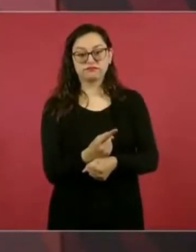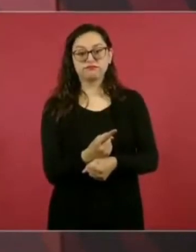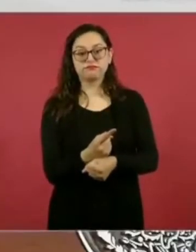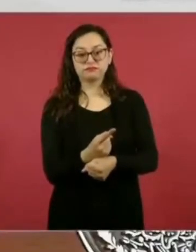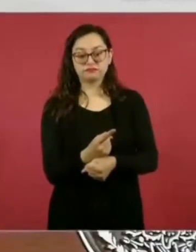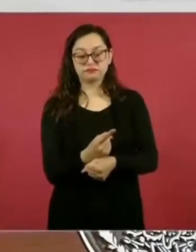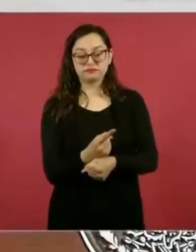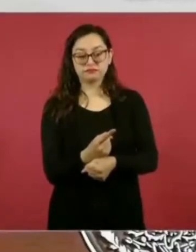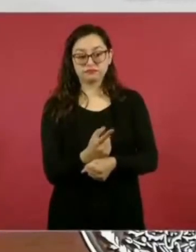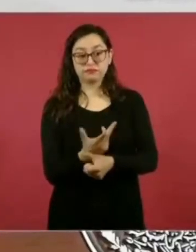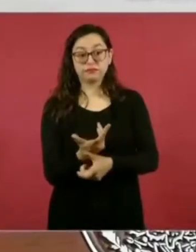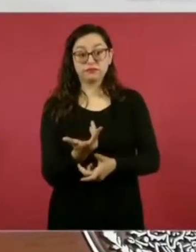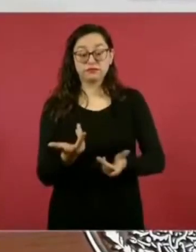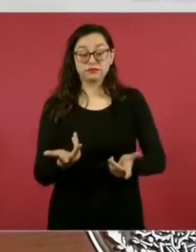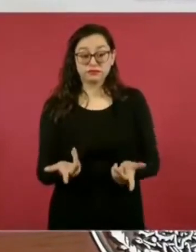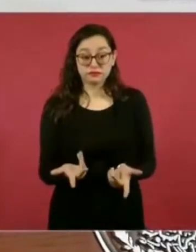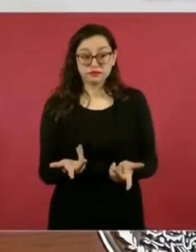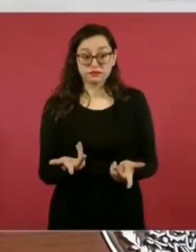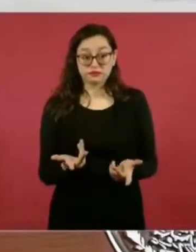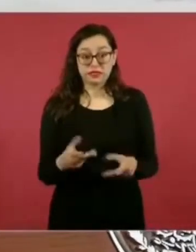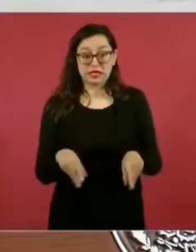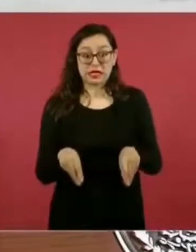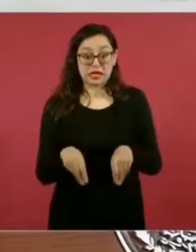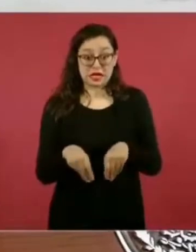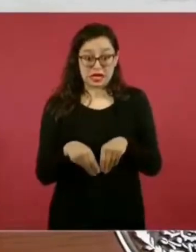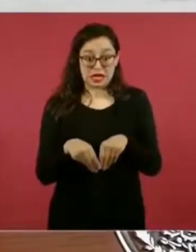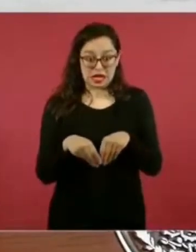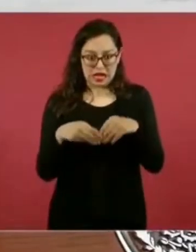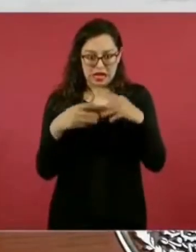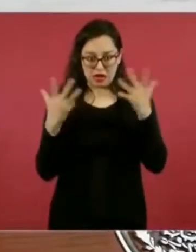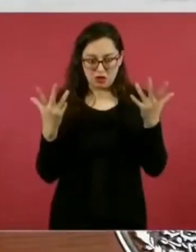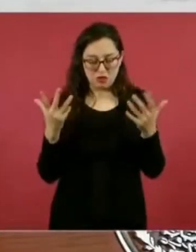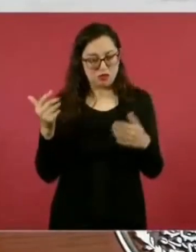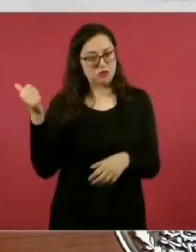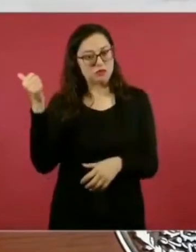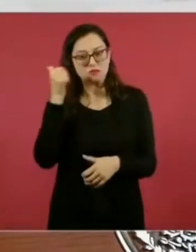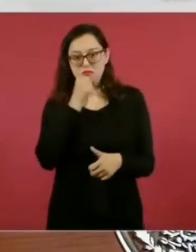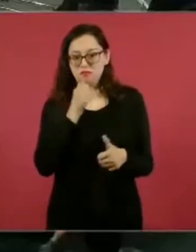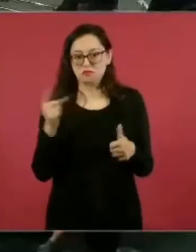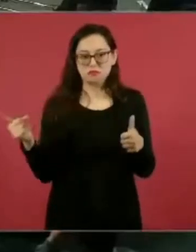desde luego con el respeto a los derechos humanos.